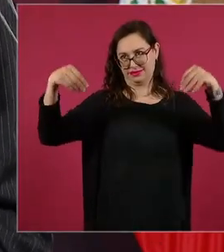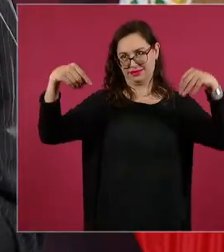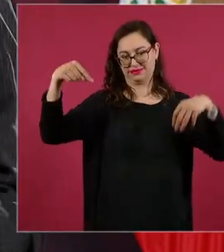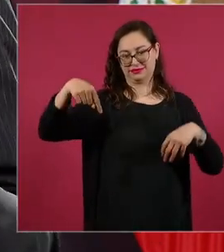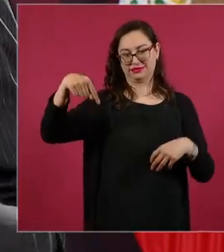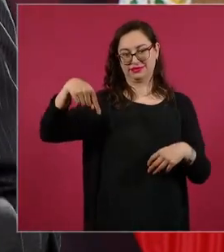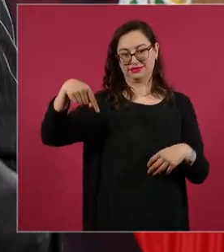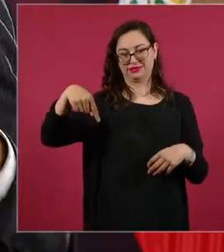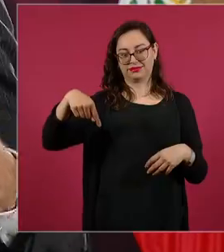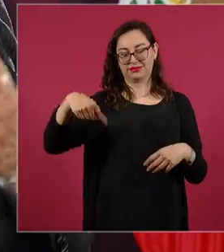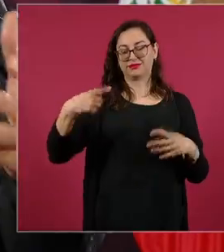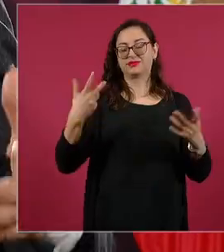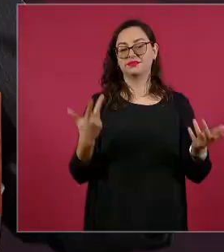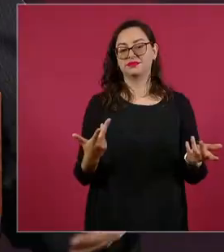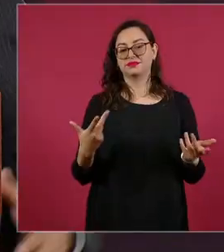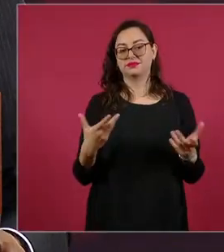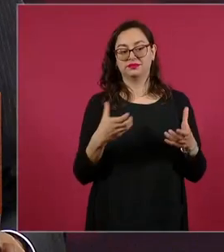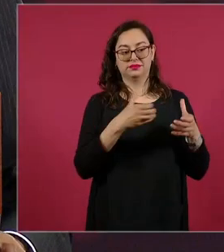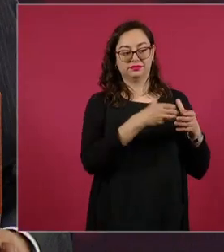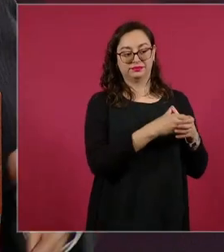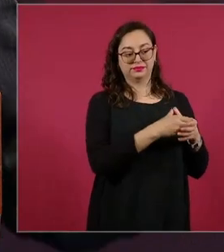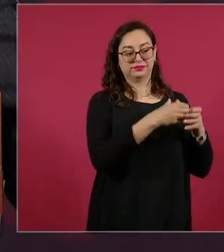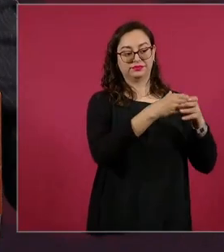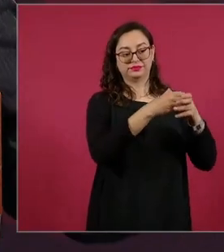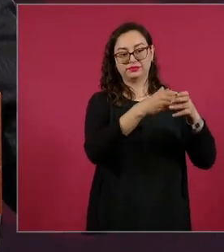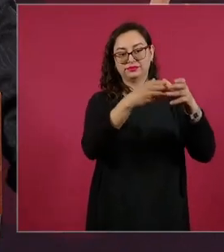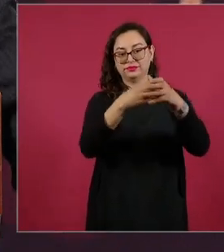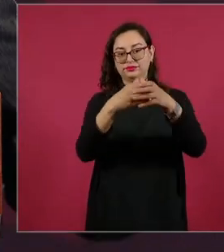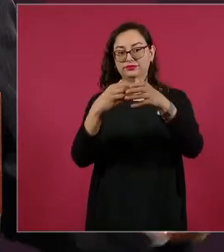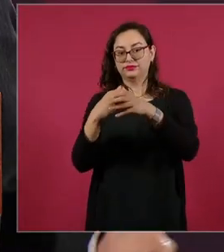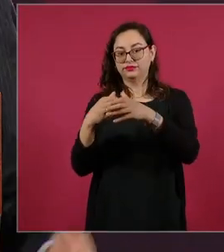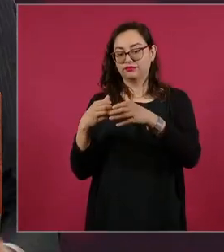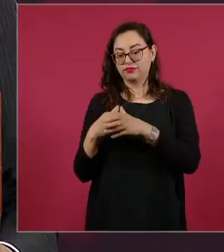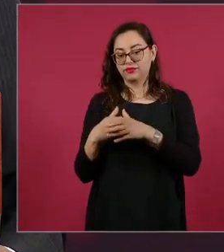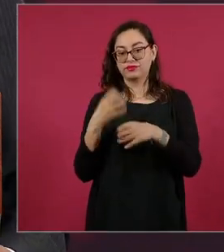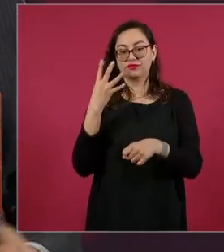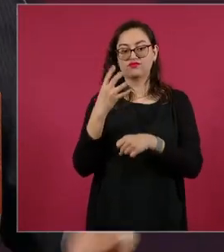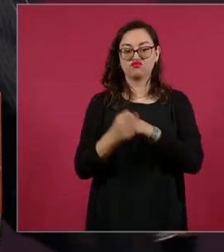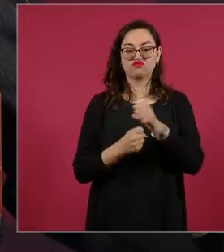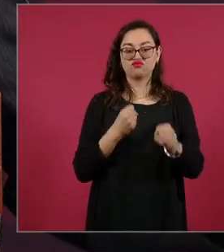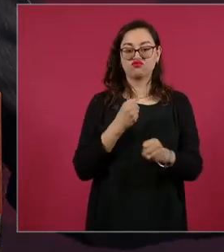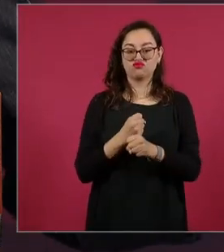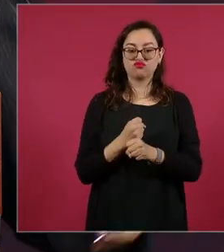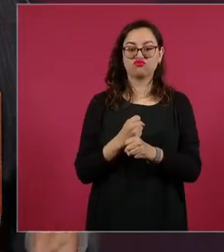los sectores a pedirle de cada cuatro años que